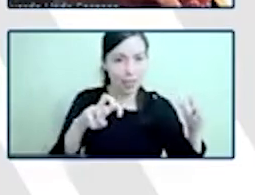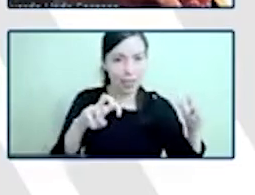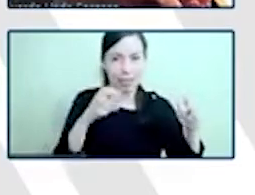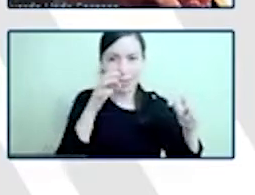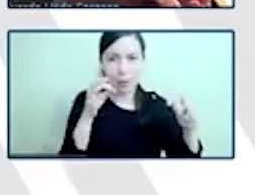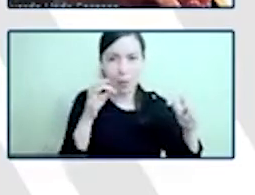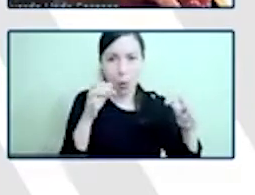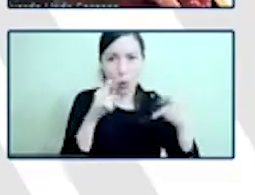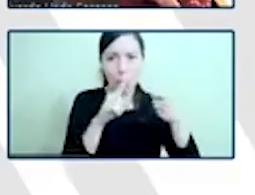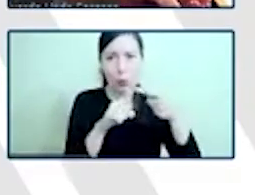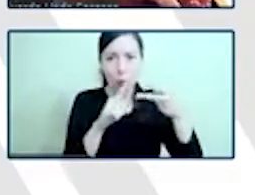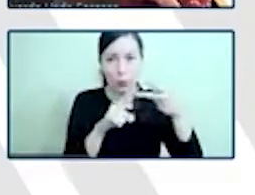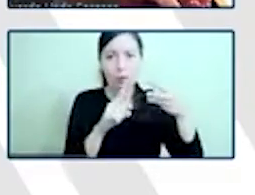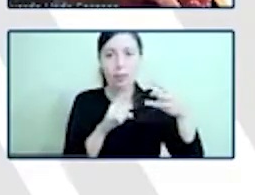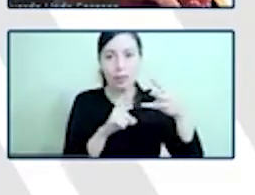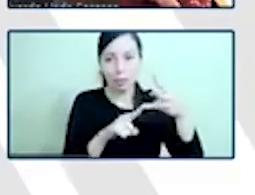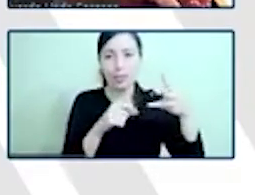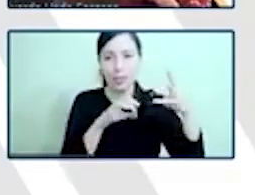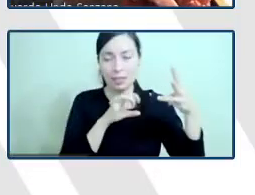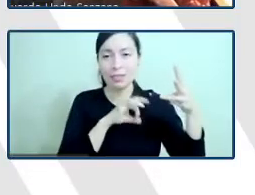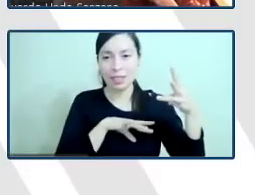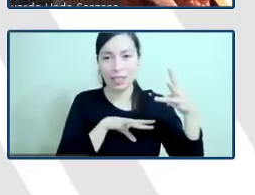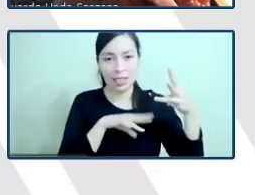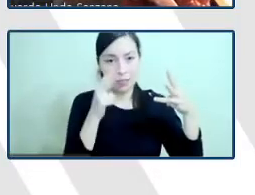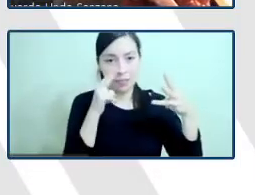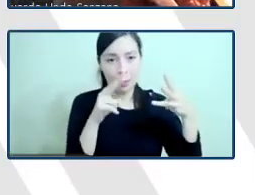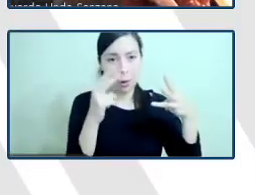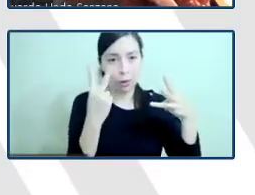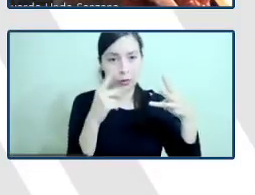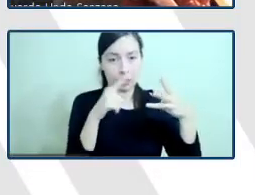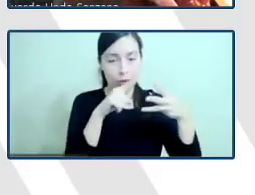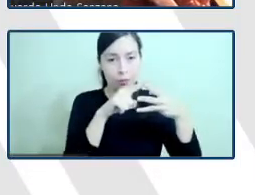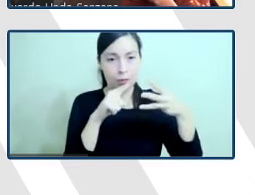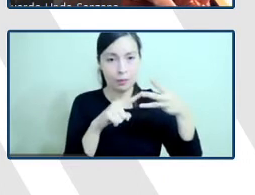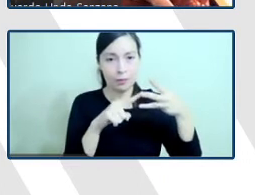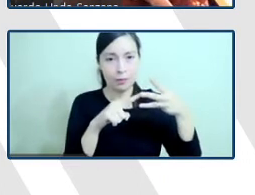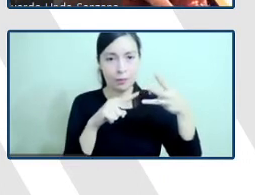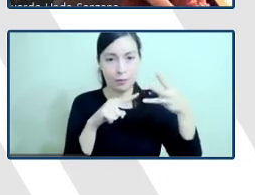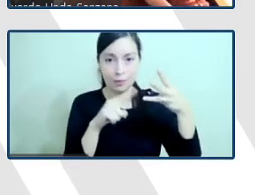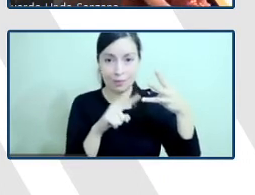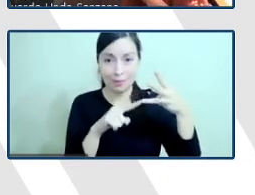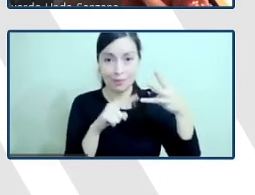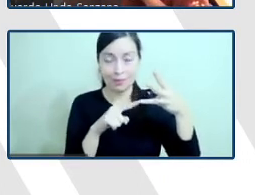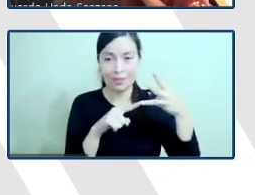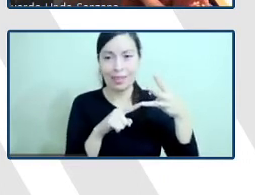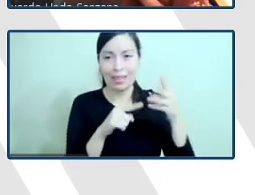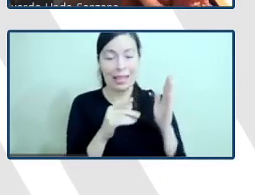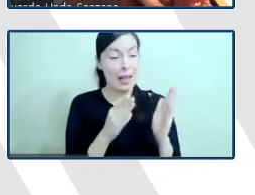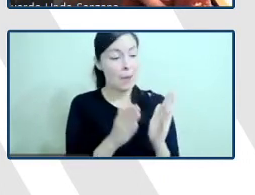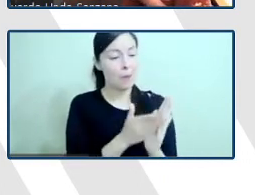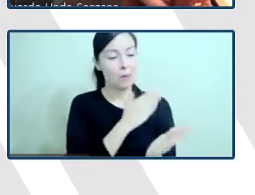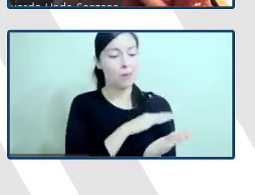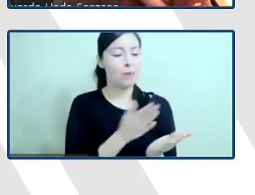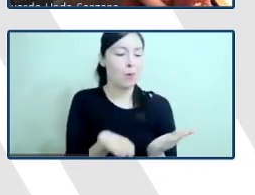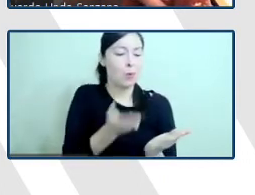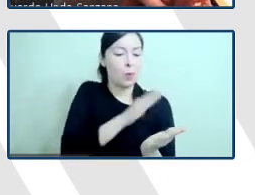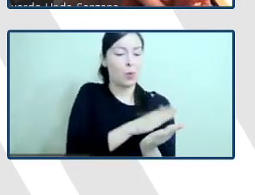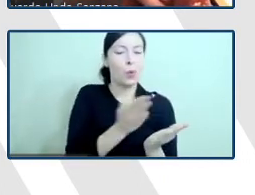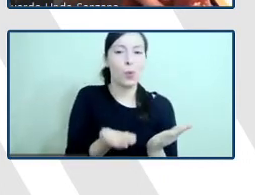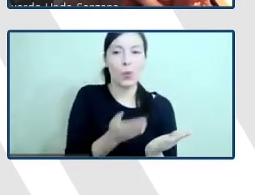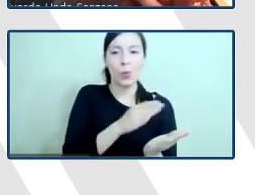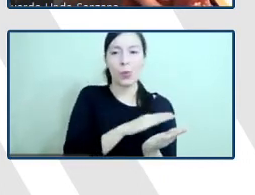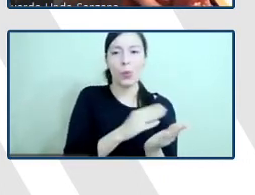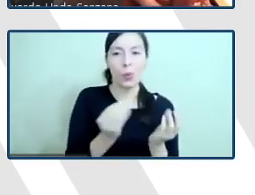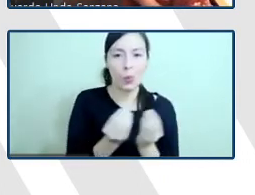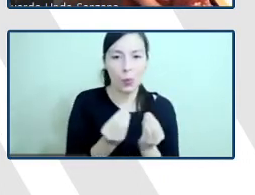3, si seguimos analizando las tablas, son muchas páginas de información, créanme, encontramos